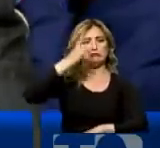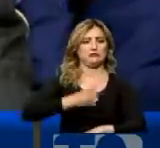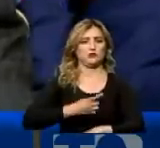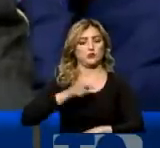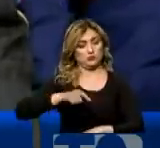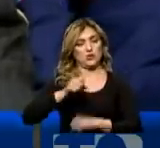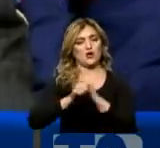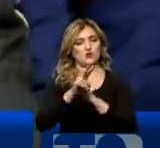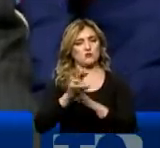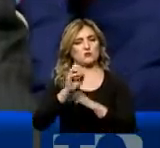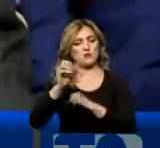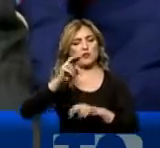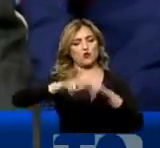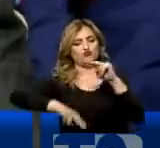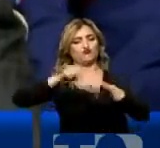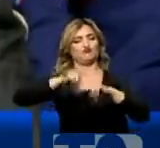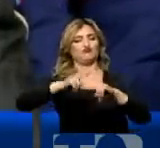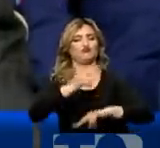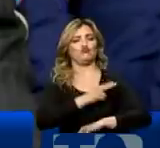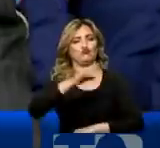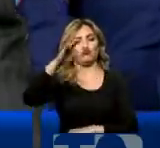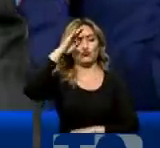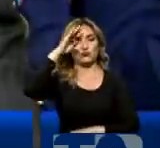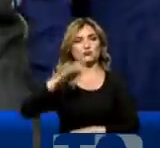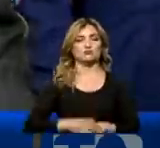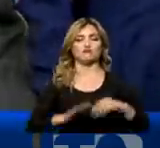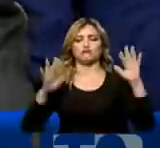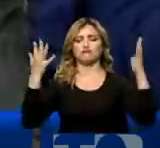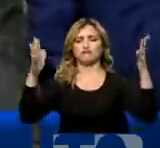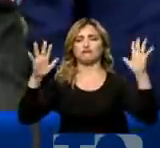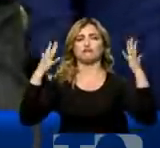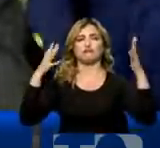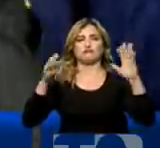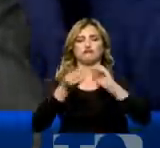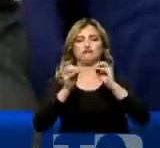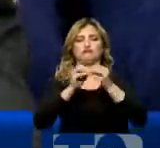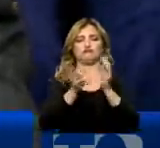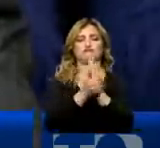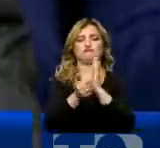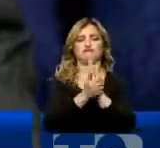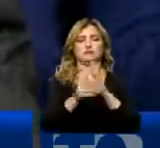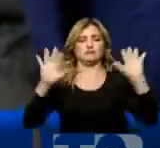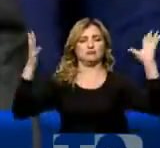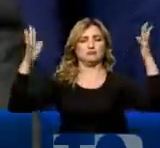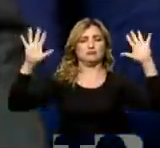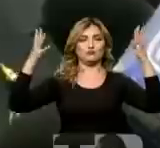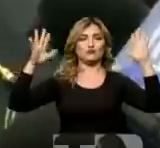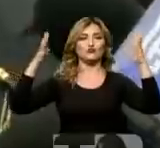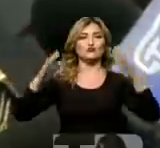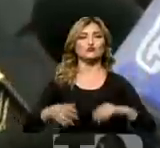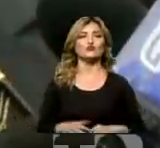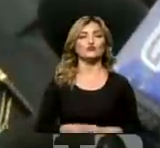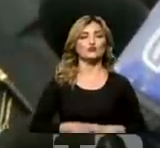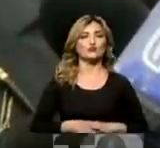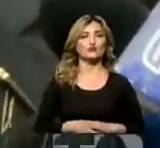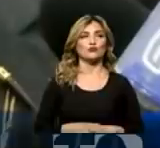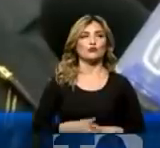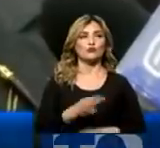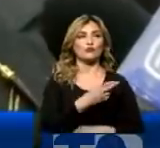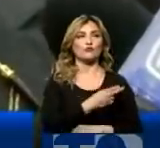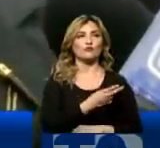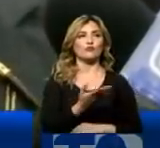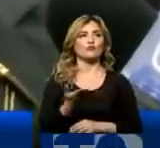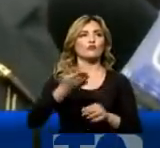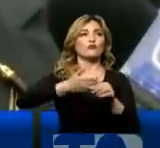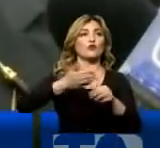se construirá la Universidad de la Policía para su formación y capacitación. El propósito de la universidad es